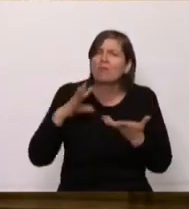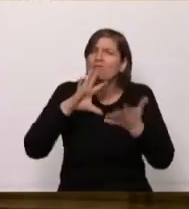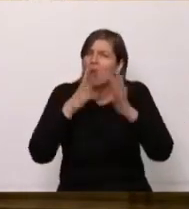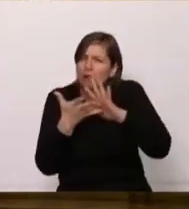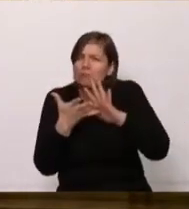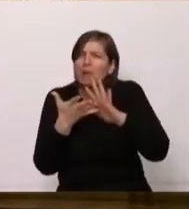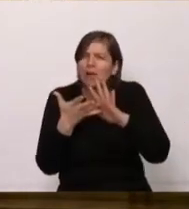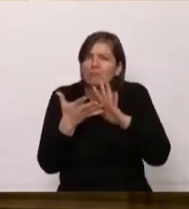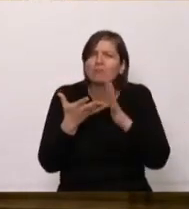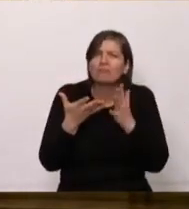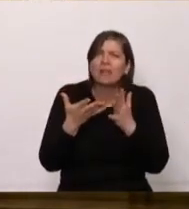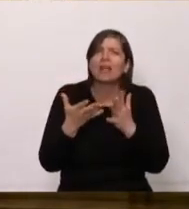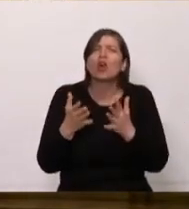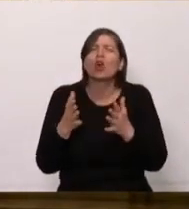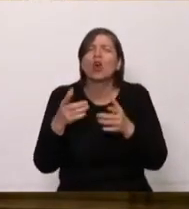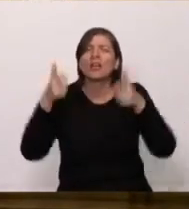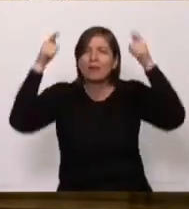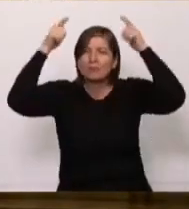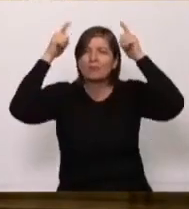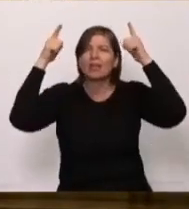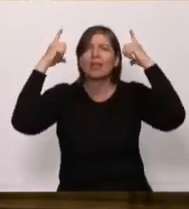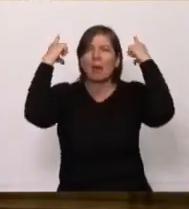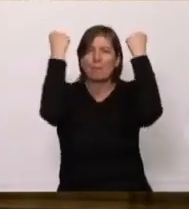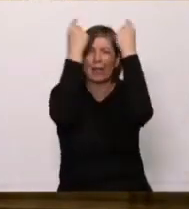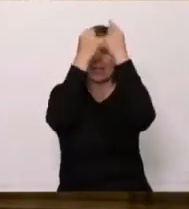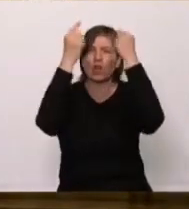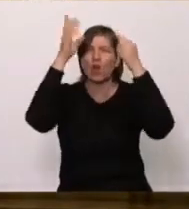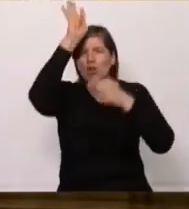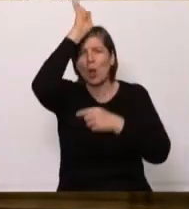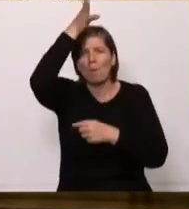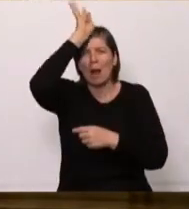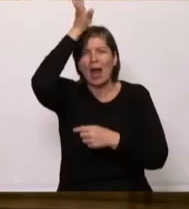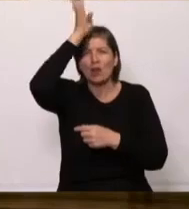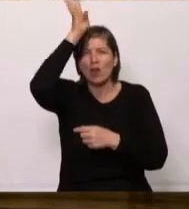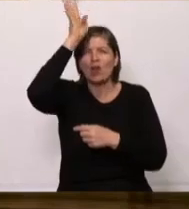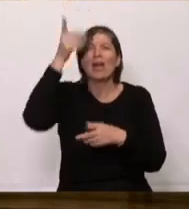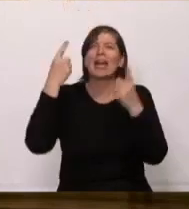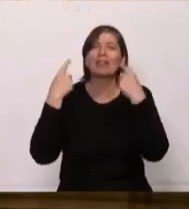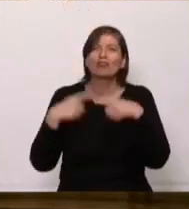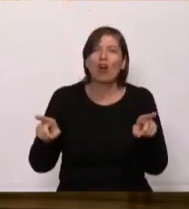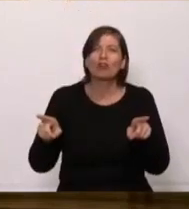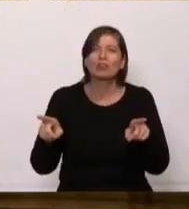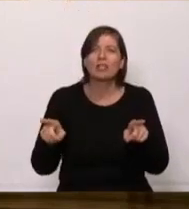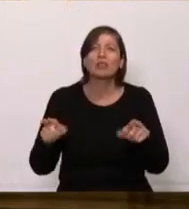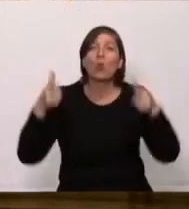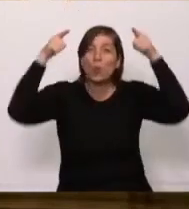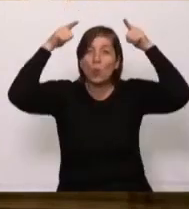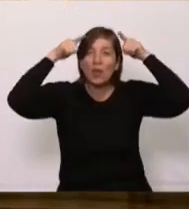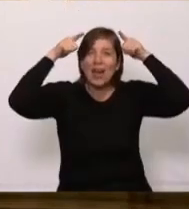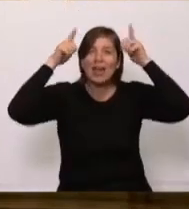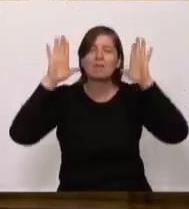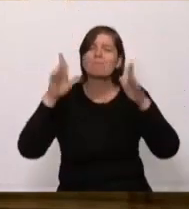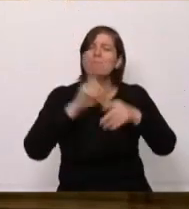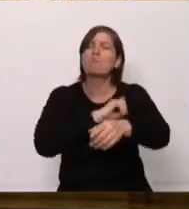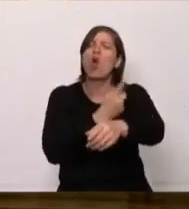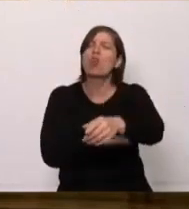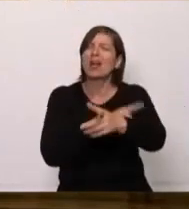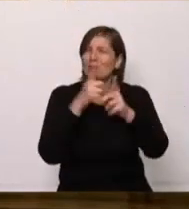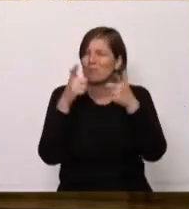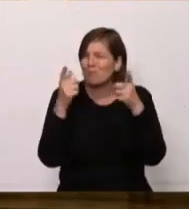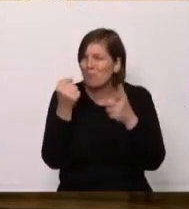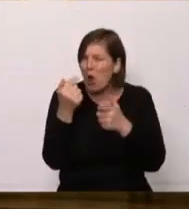transado con el Imperio Romano. Y entonces era un rey sin mucho